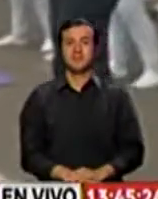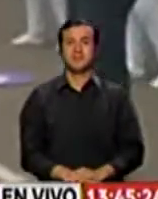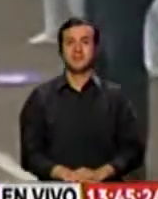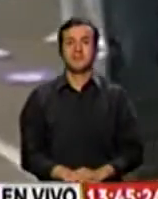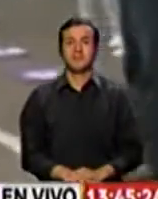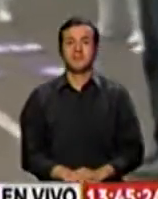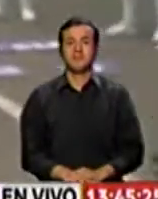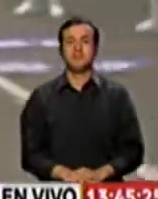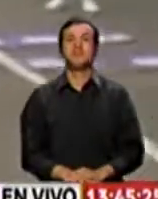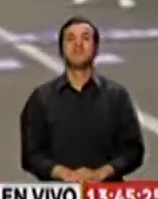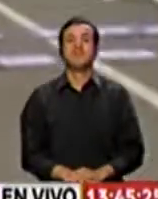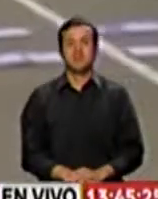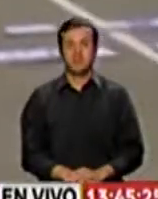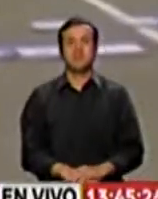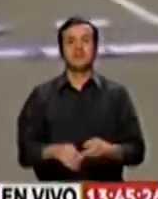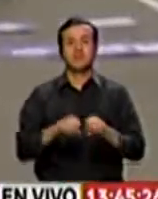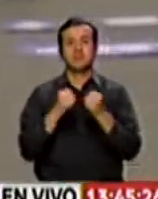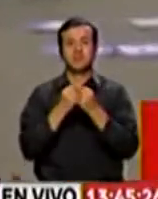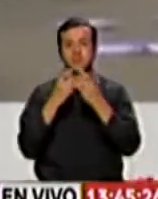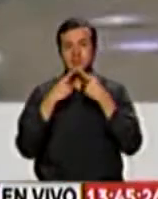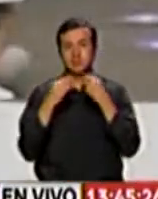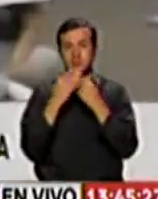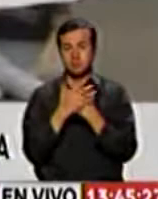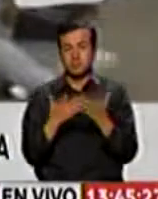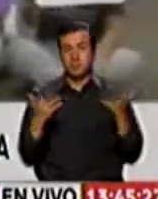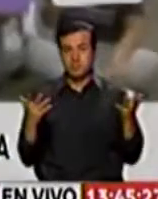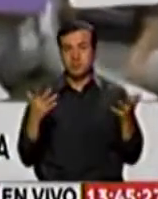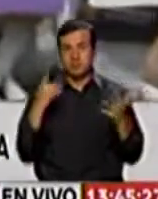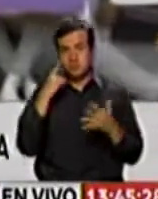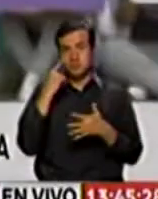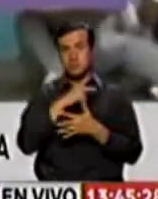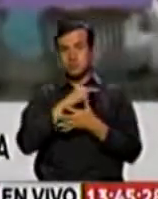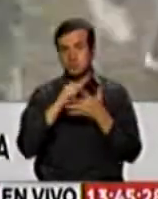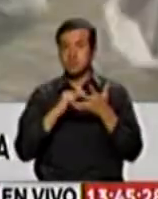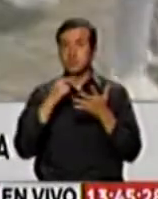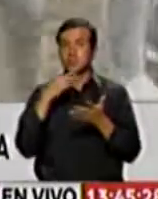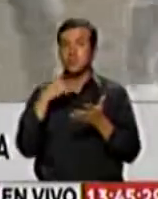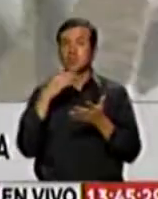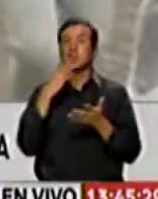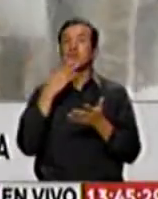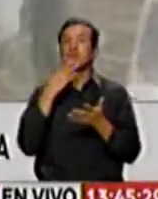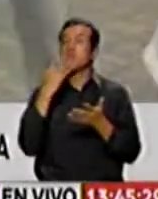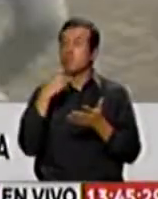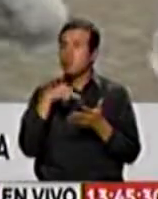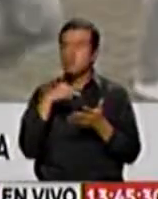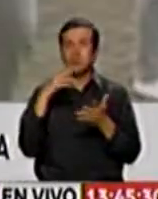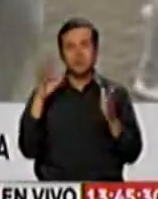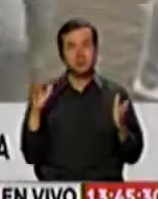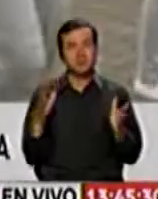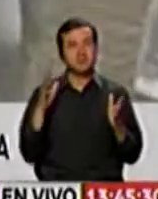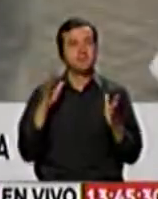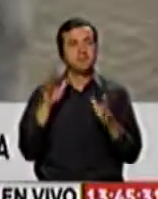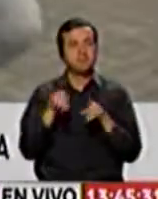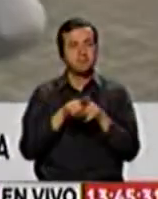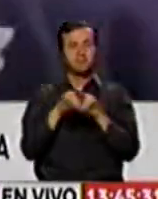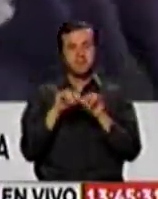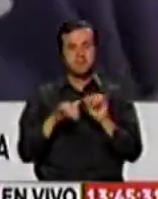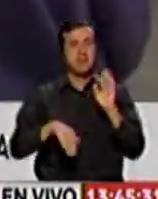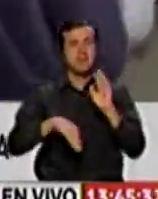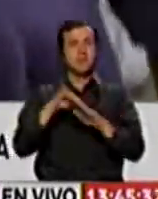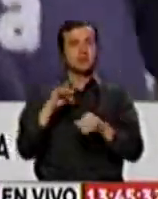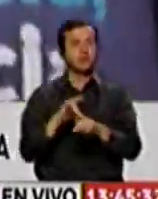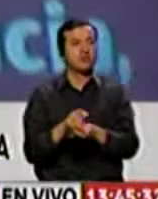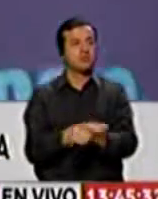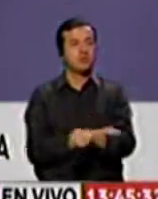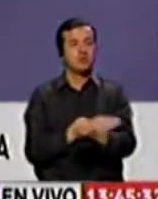El mensaje dirigido a la sociedad, con música y una colorida coreografía, se impuso para ganar el reto intercolegial Más Conciencia,